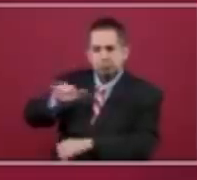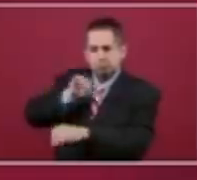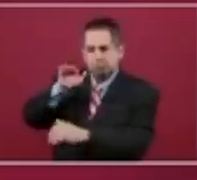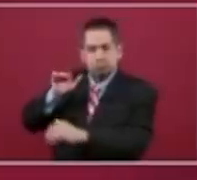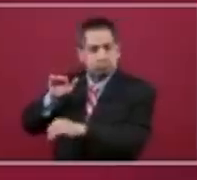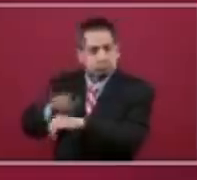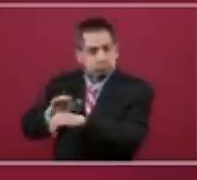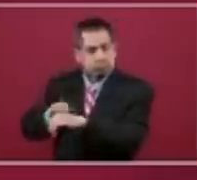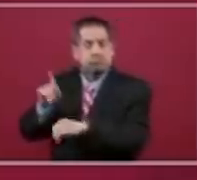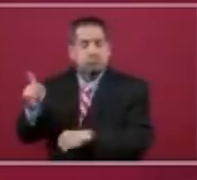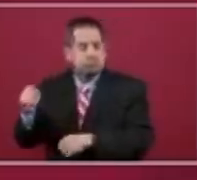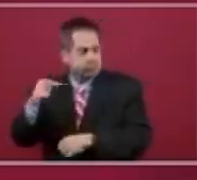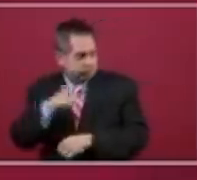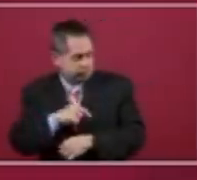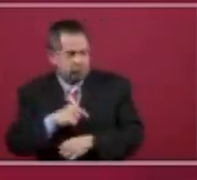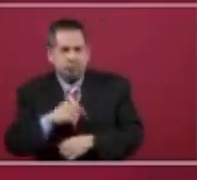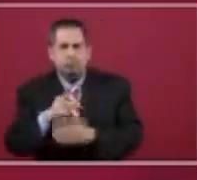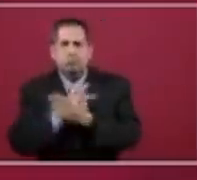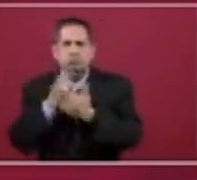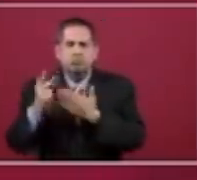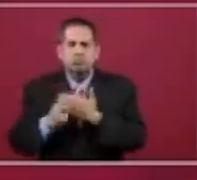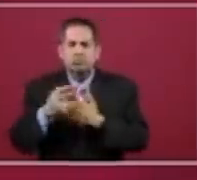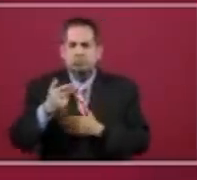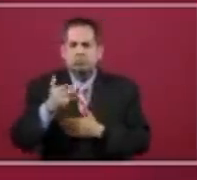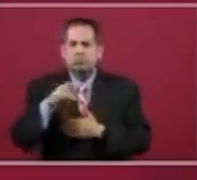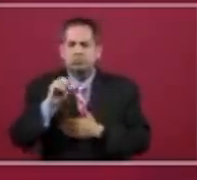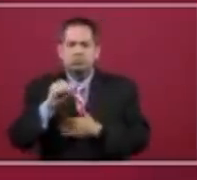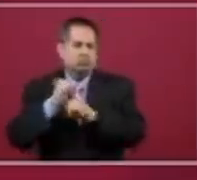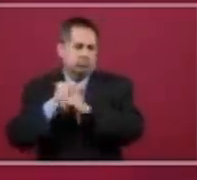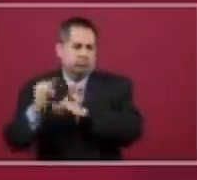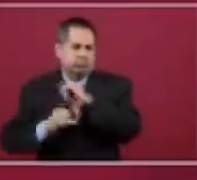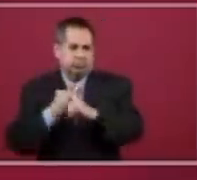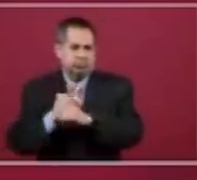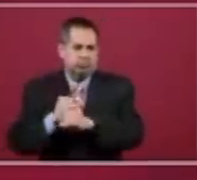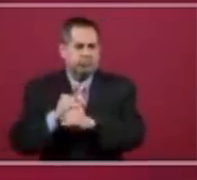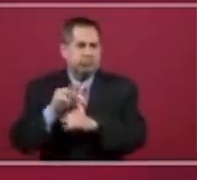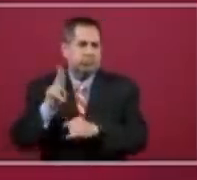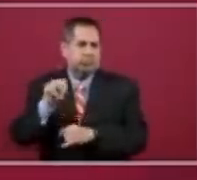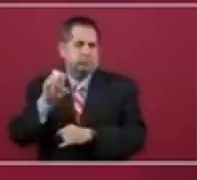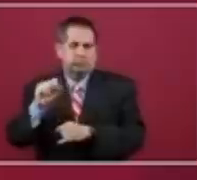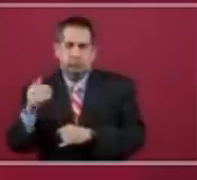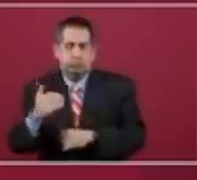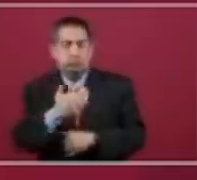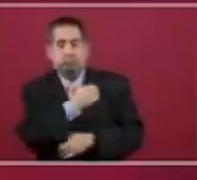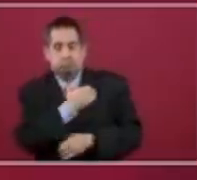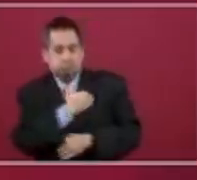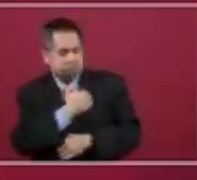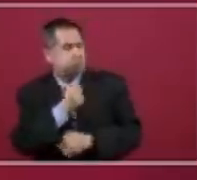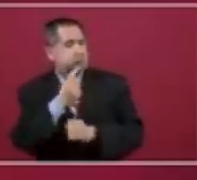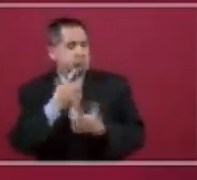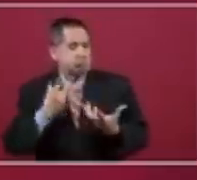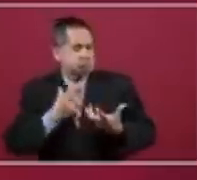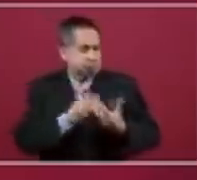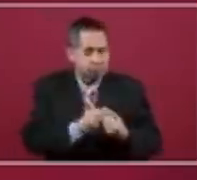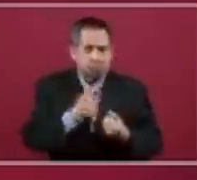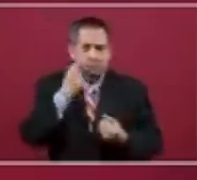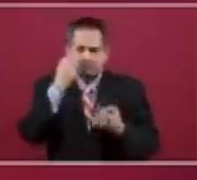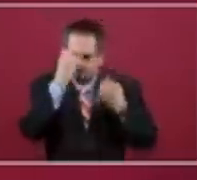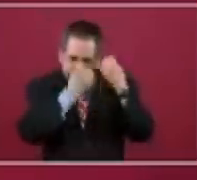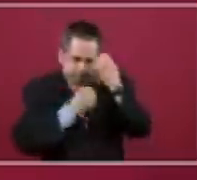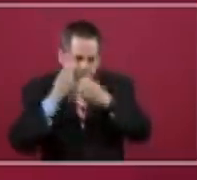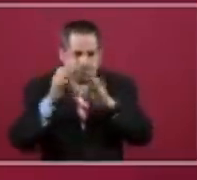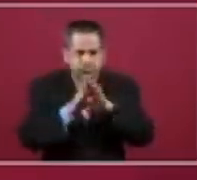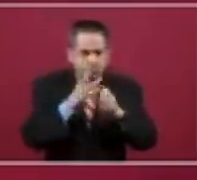Programa Hidrológico Internacional, PHI, de la UNESCO, para desarrollar un trabajo de análisis técnico